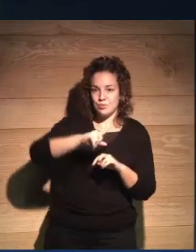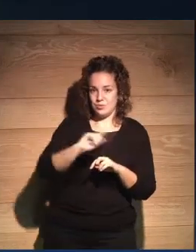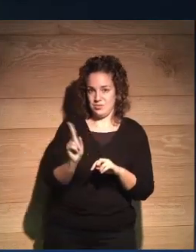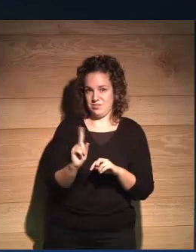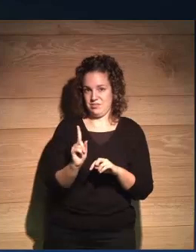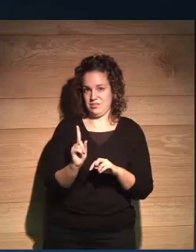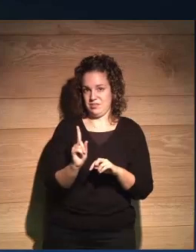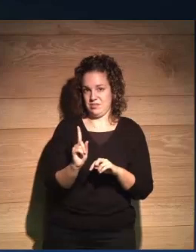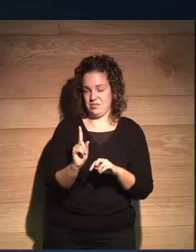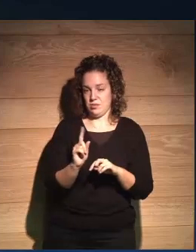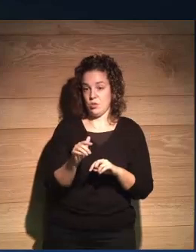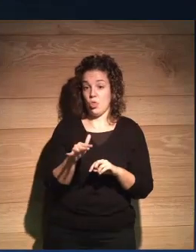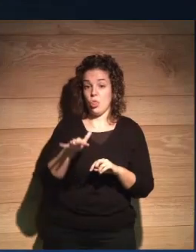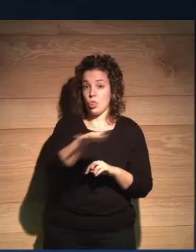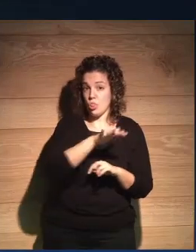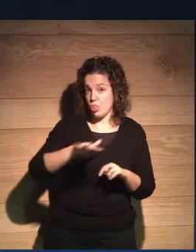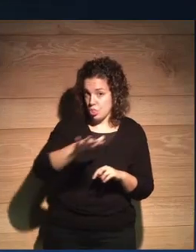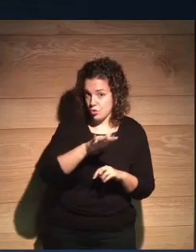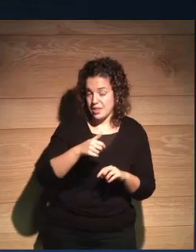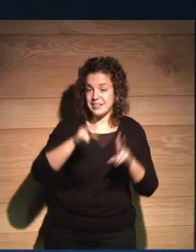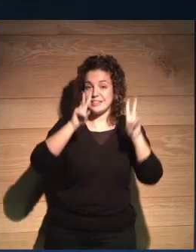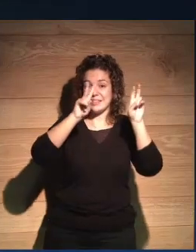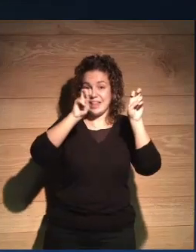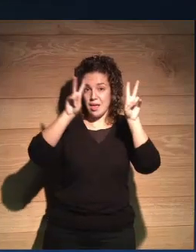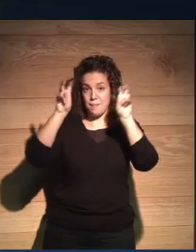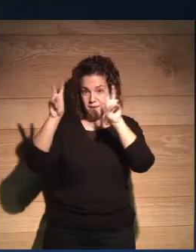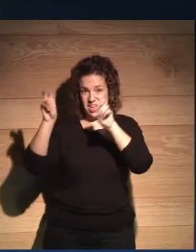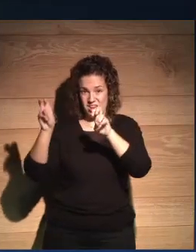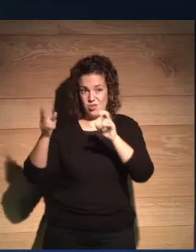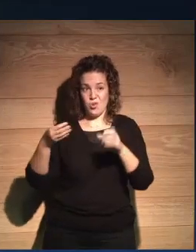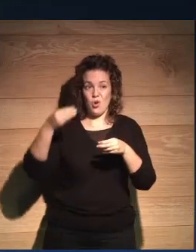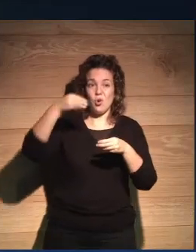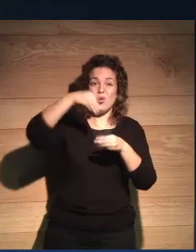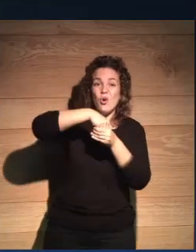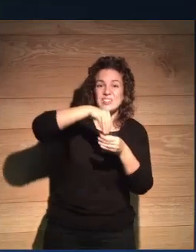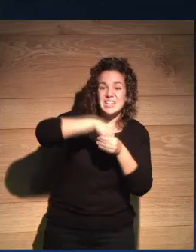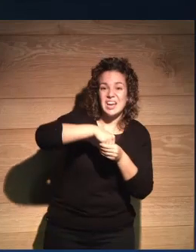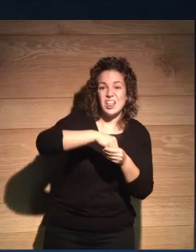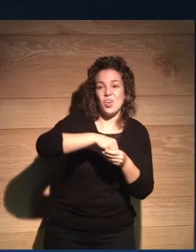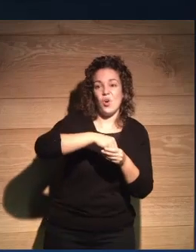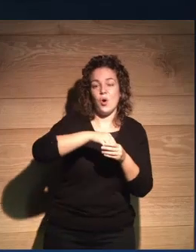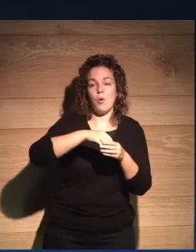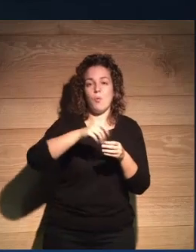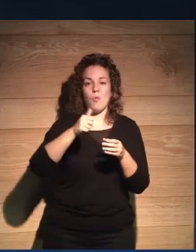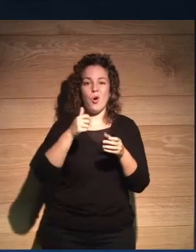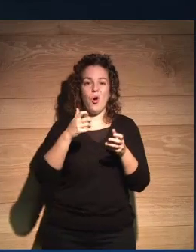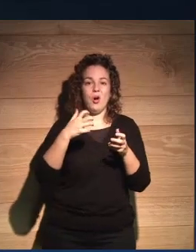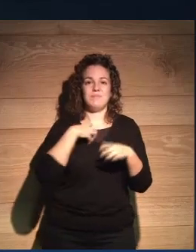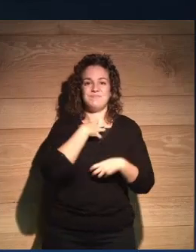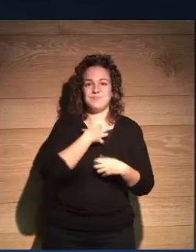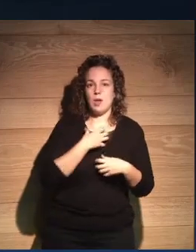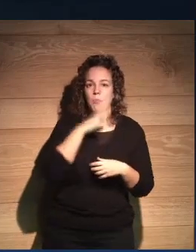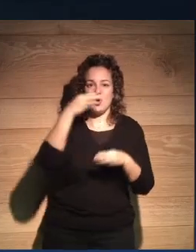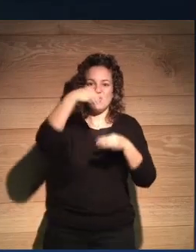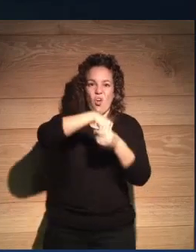profesor. Está en esos temarios, no en el contenido, sino tan apretados. Esa forma de